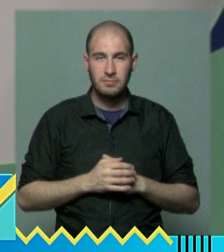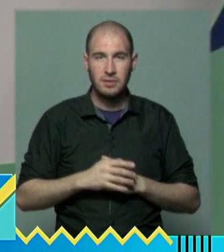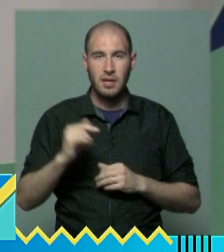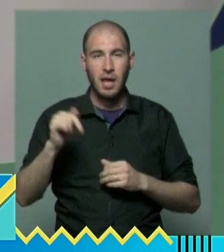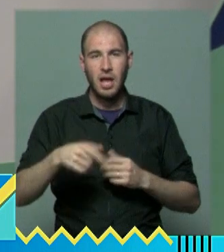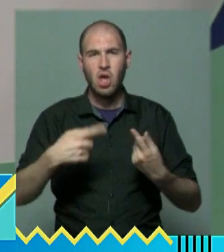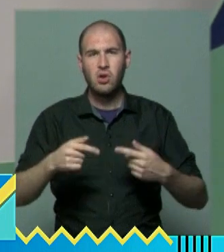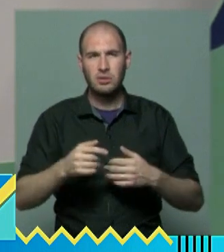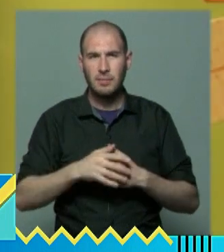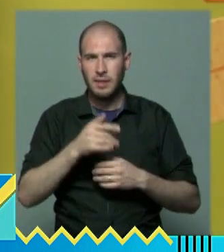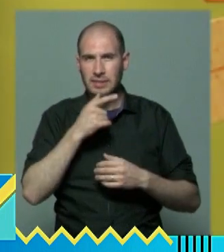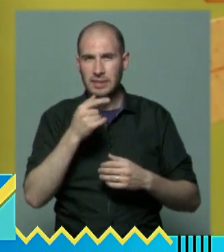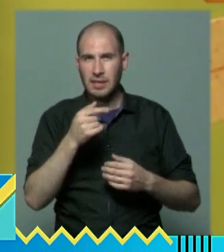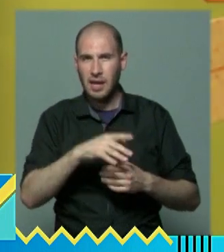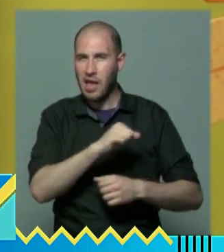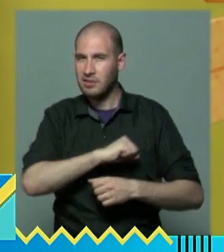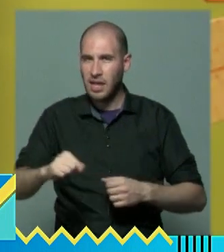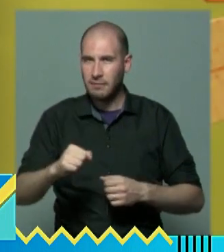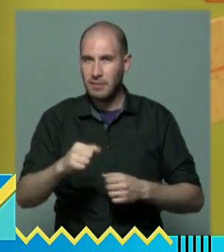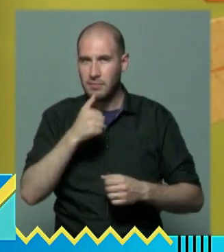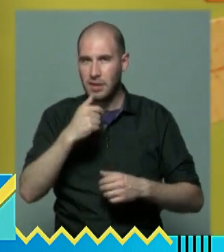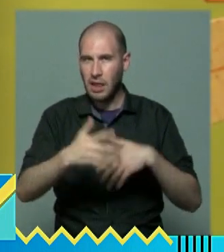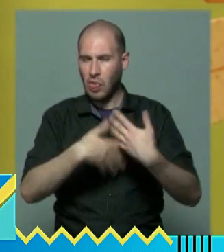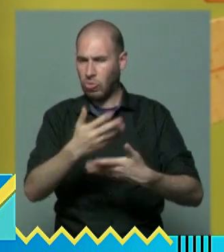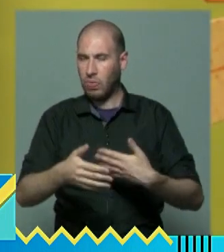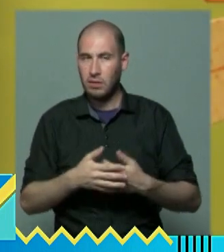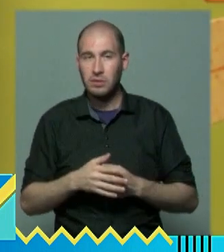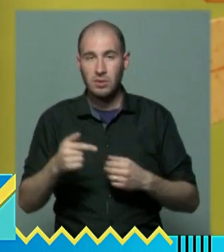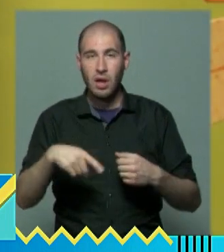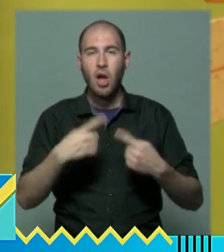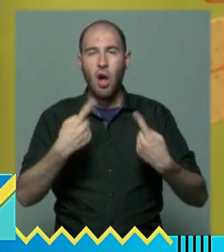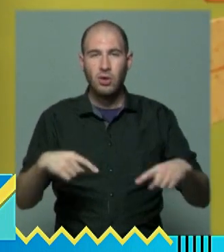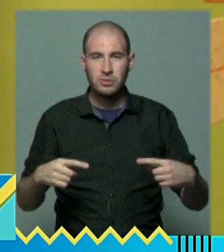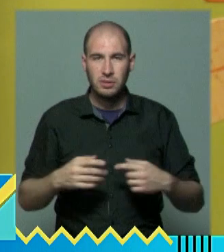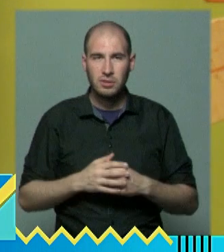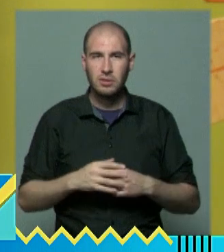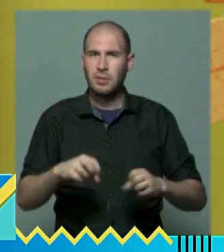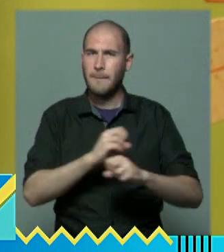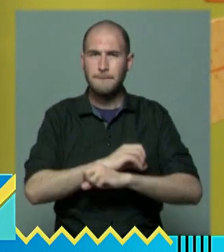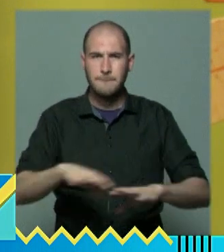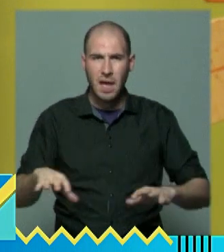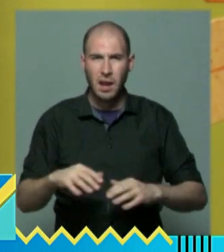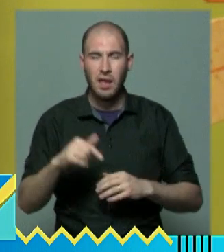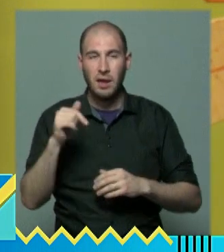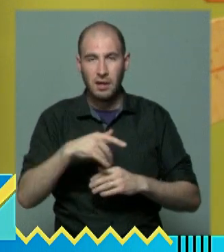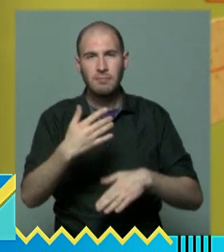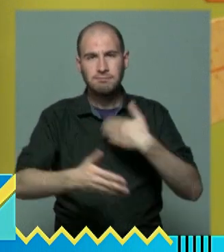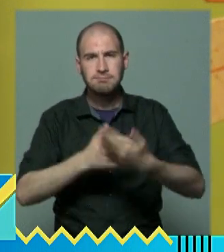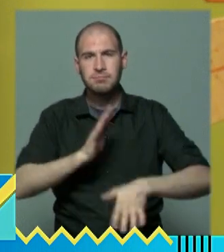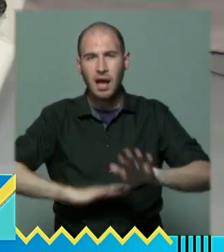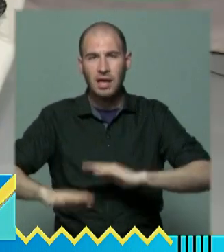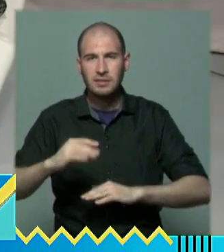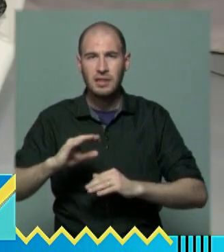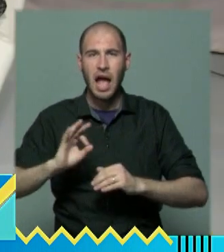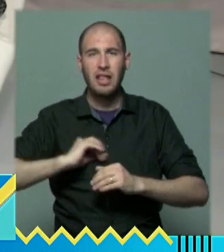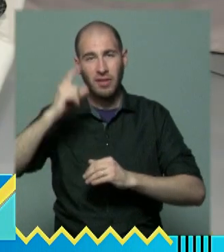un poco el intento de estafa, que yo en eso concuerdo con Sergio, es una práctica muy mala que se ha venido realizando en los